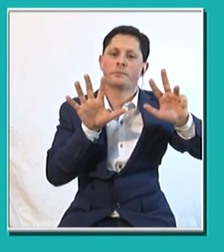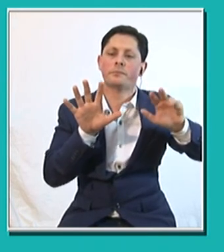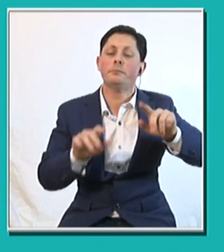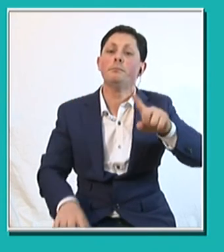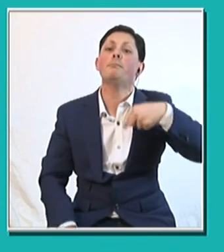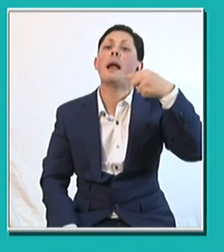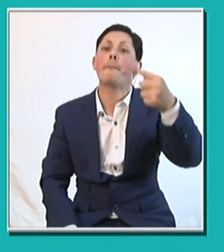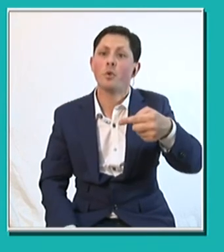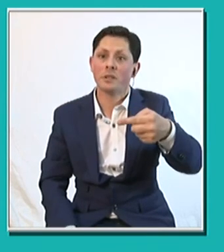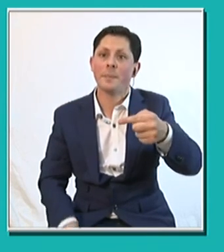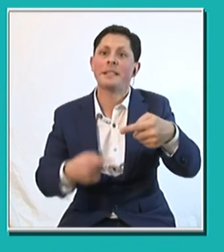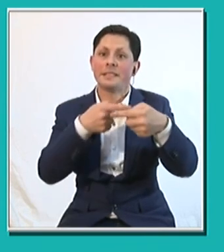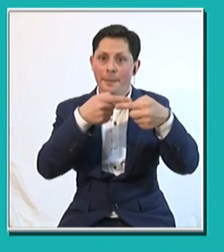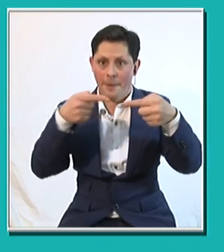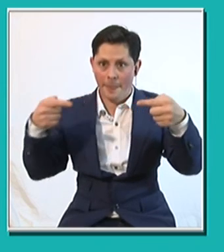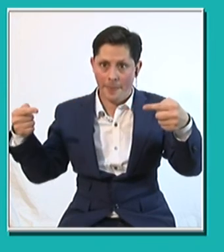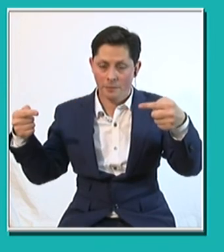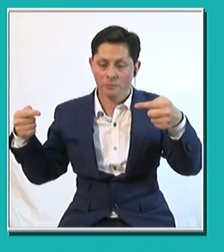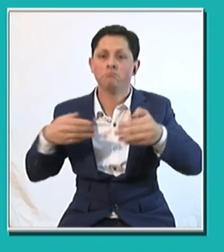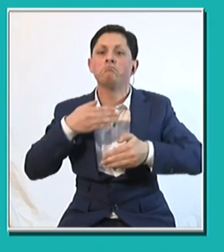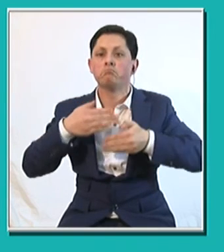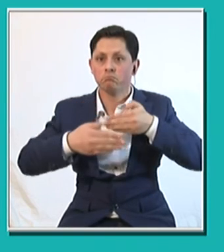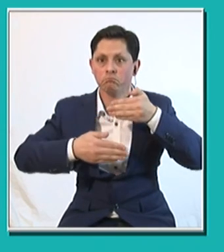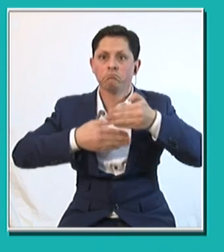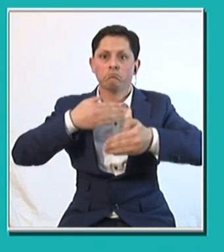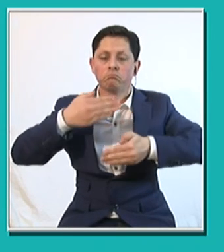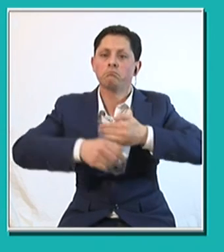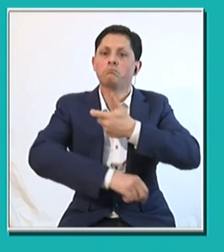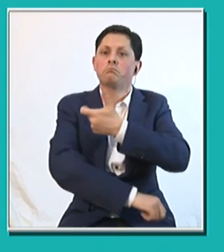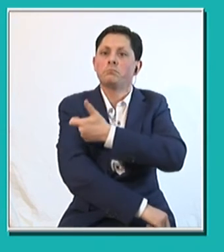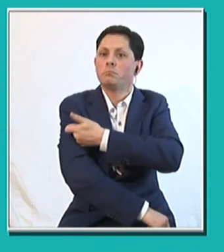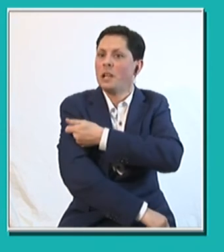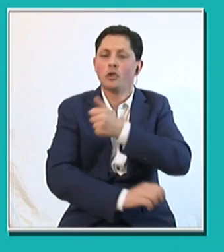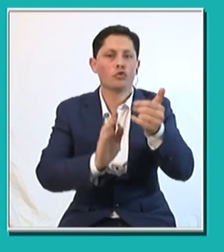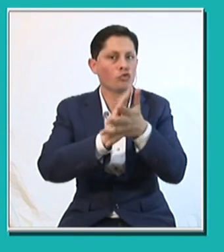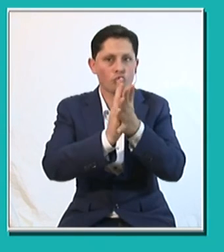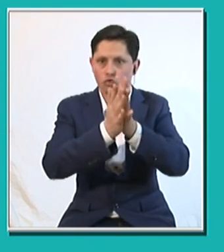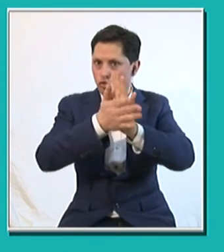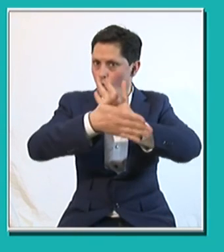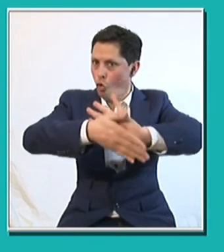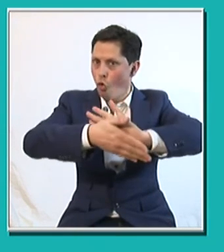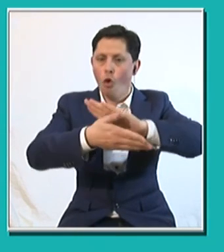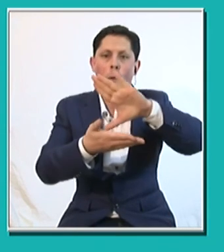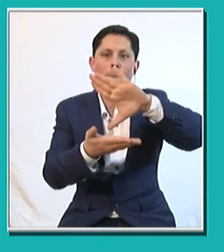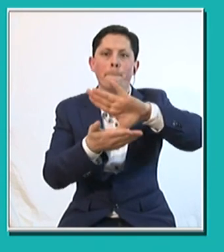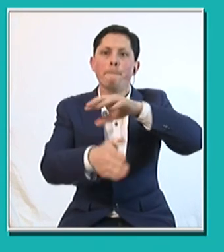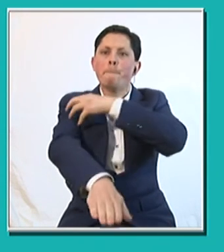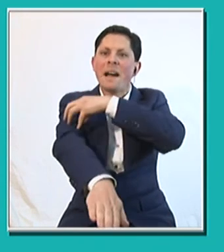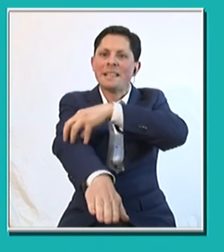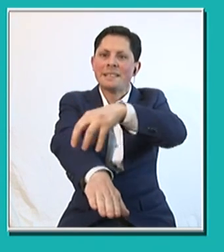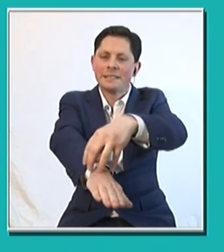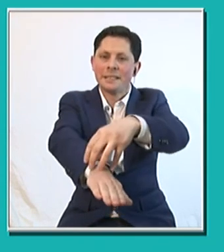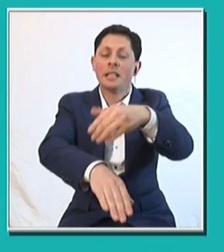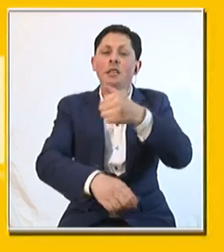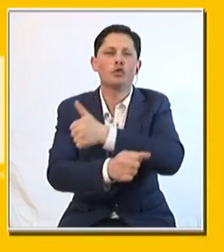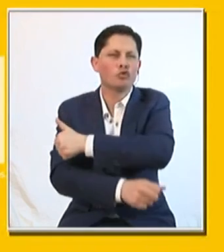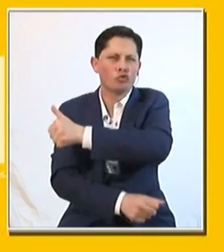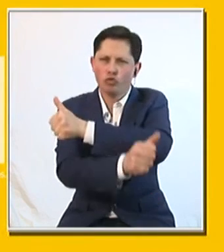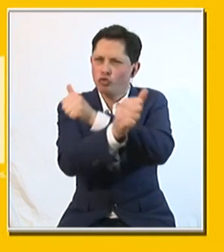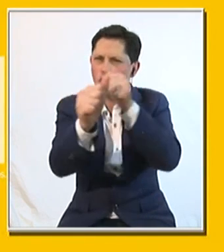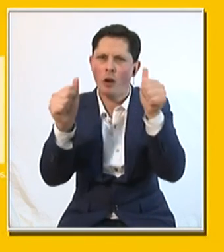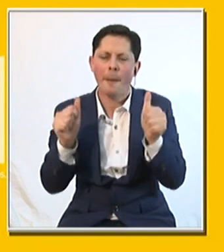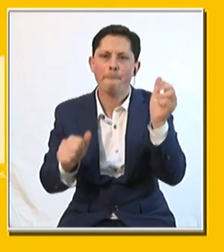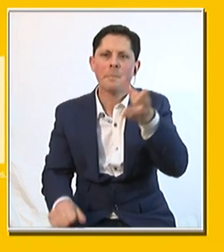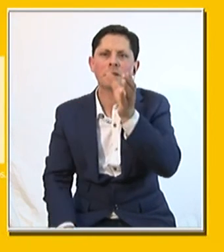La próxima semana continuamos con la vacunación en todo el país, para que todas las personas con dosis